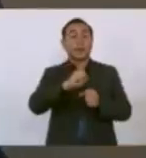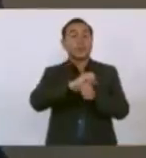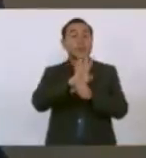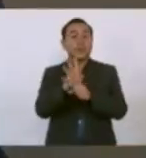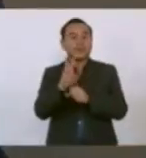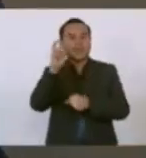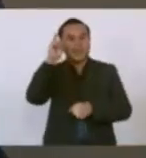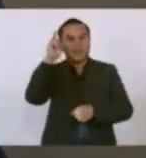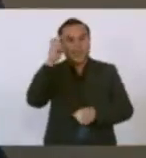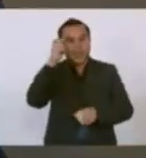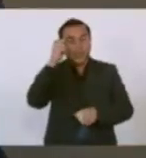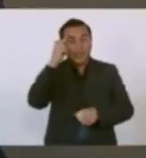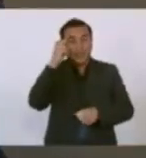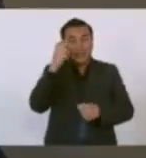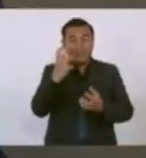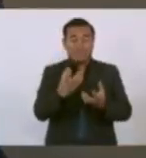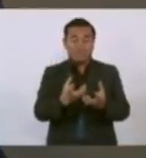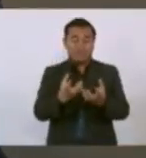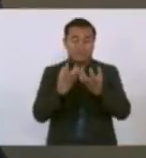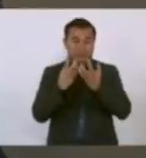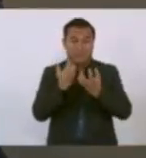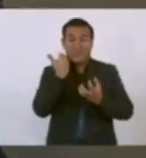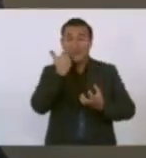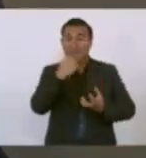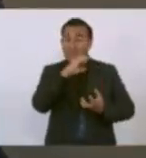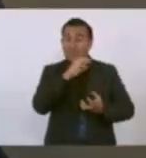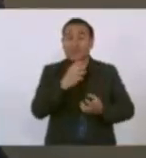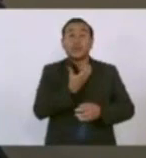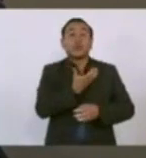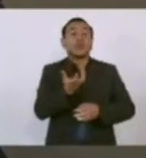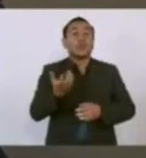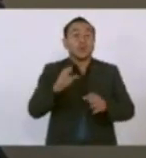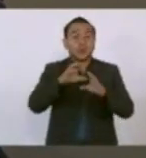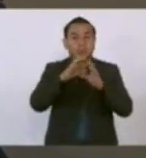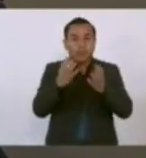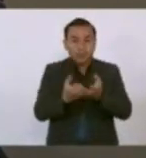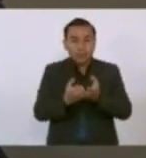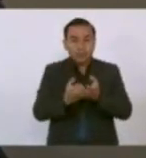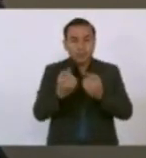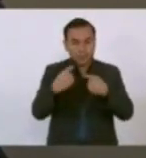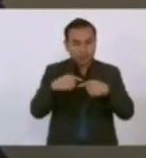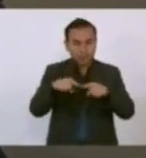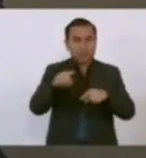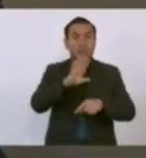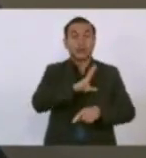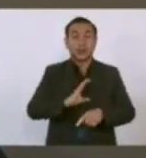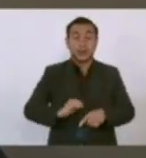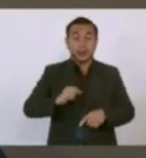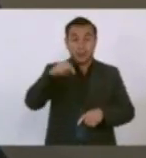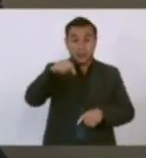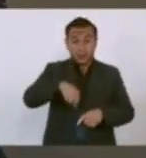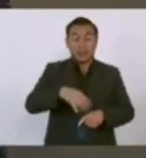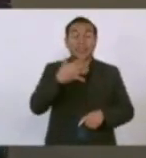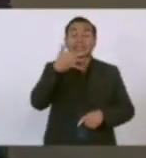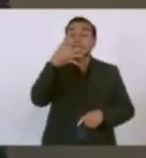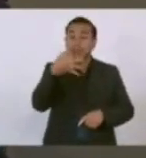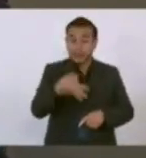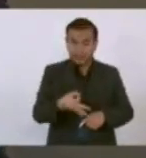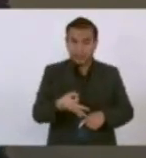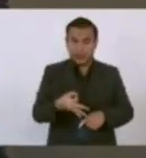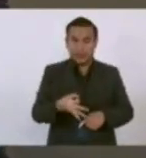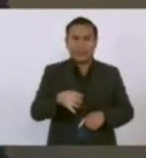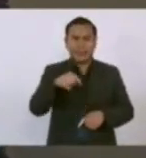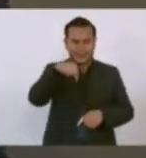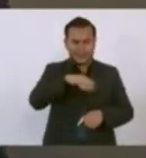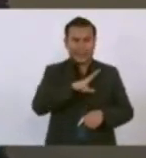una epidemia de escala global. Por supuesto, esta alcanza a El Salvador, aunque hoy por hoy, y quiero ser tajante, no